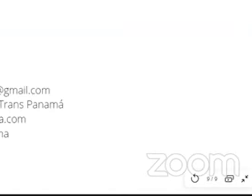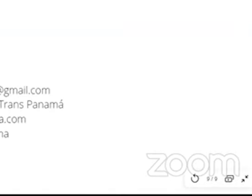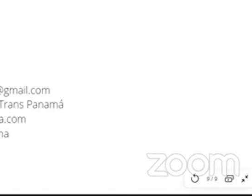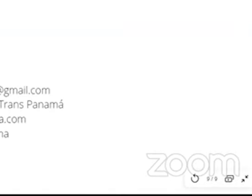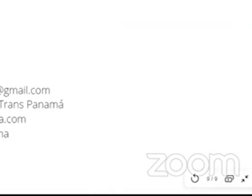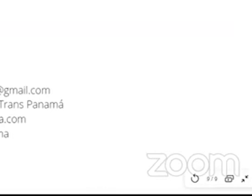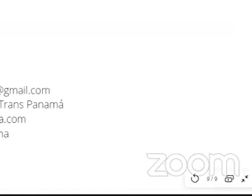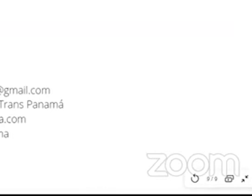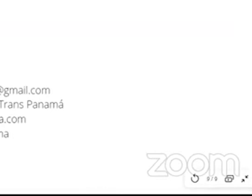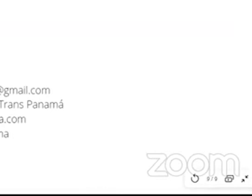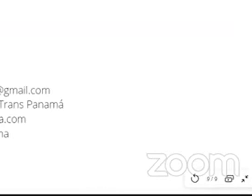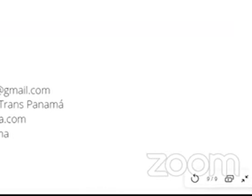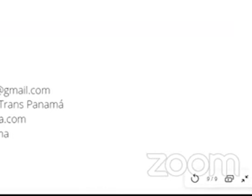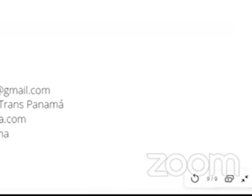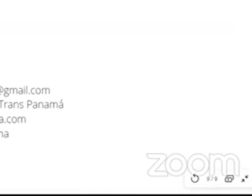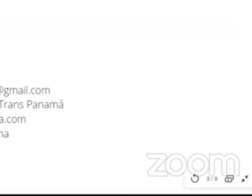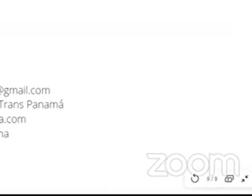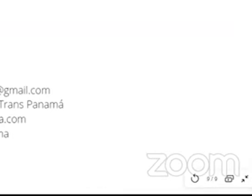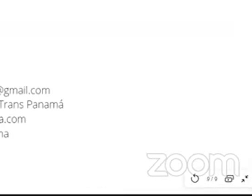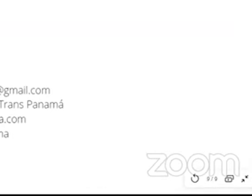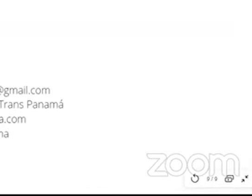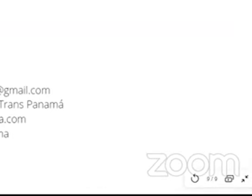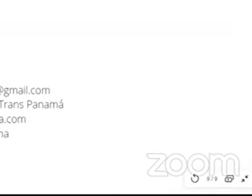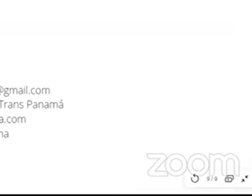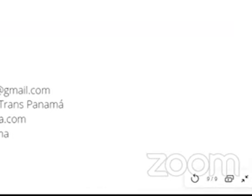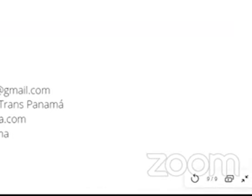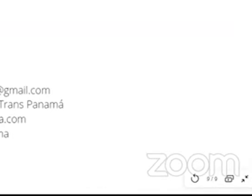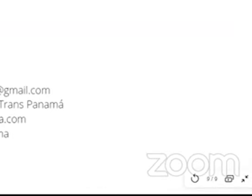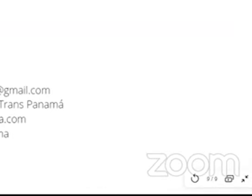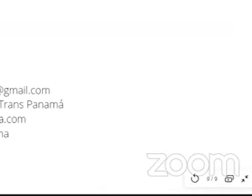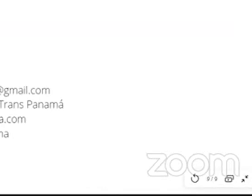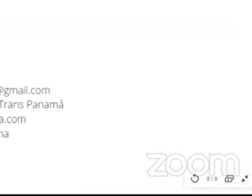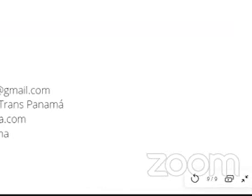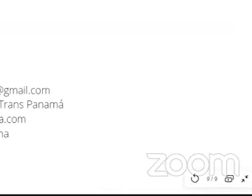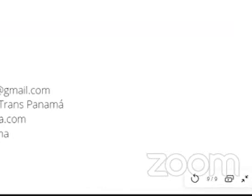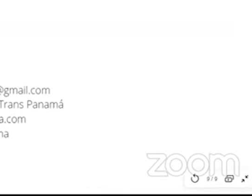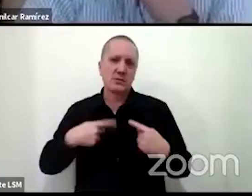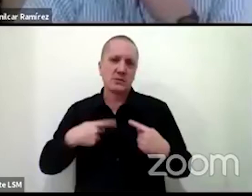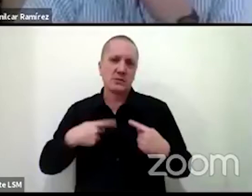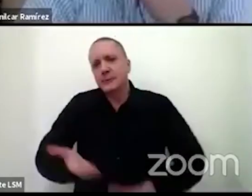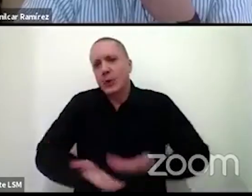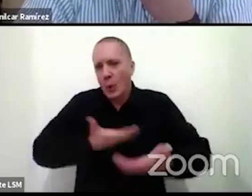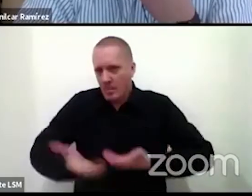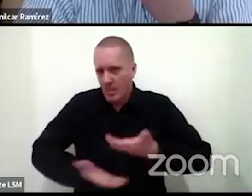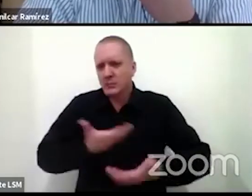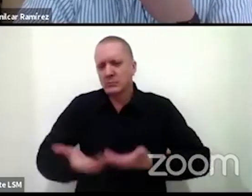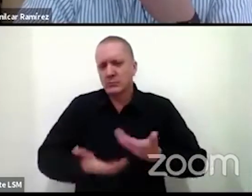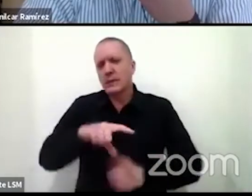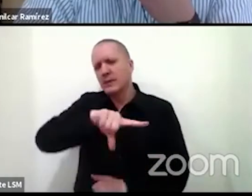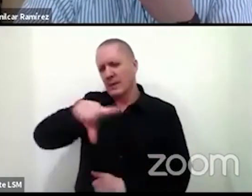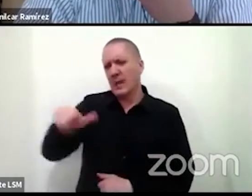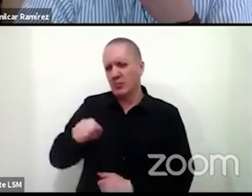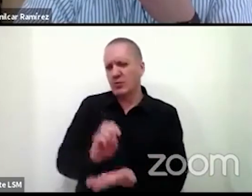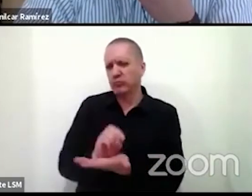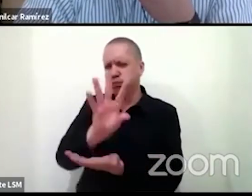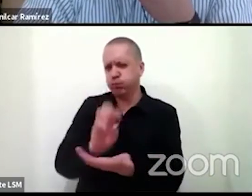ellas. Sí, yo puedo compartir las láminas, luego se las paso para que